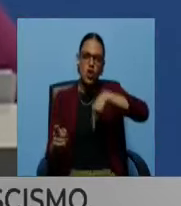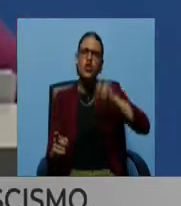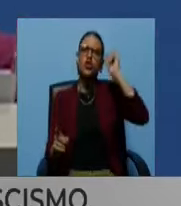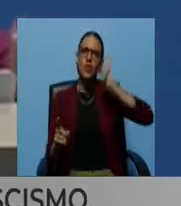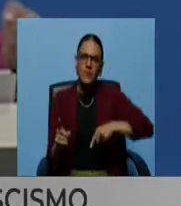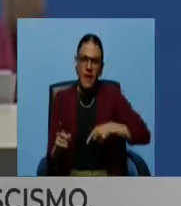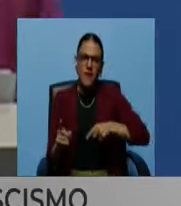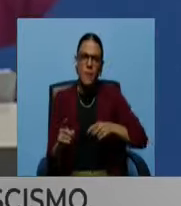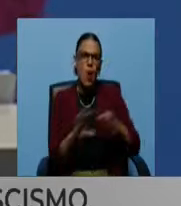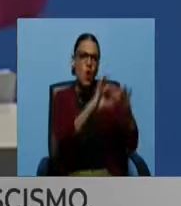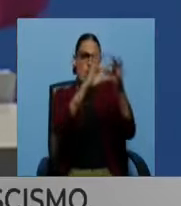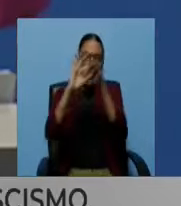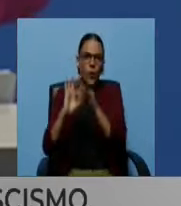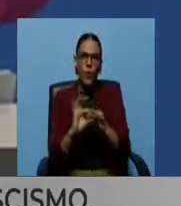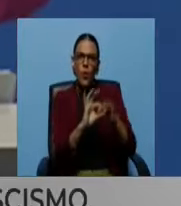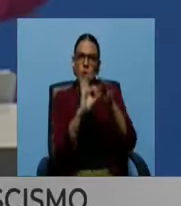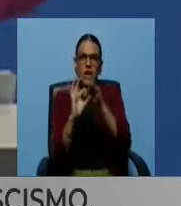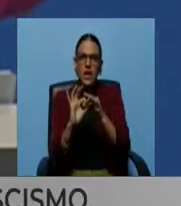debemos unirnos